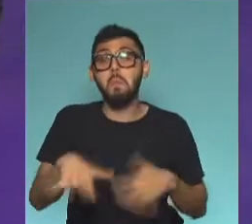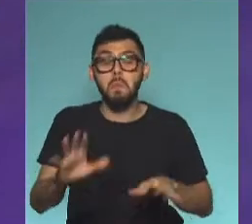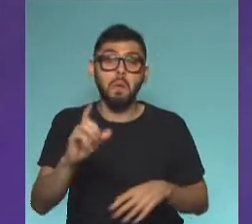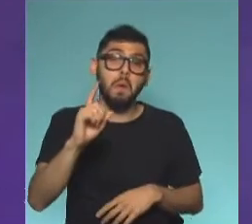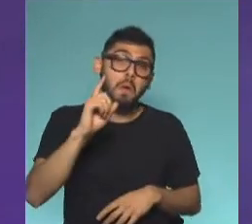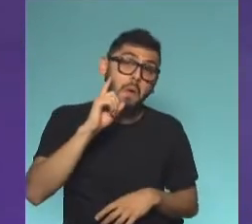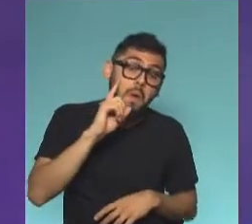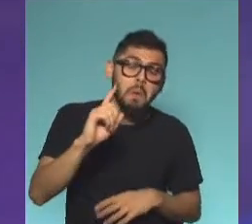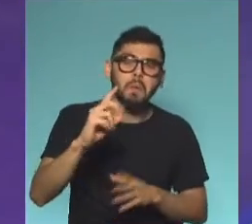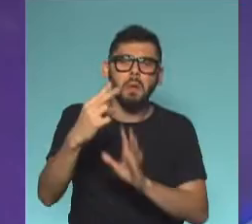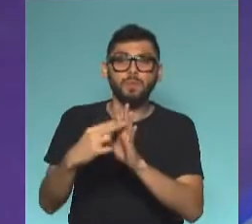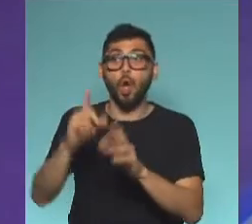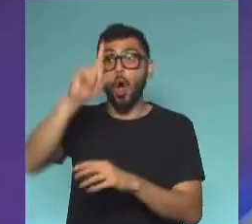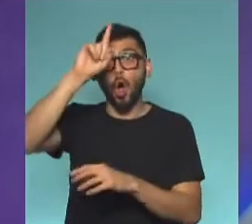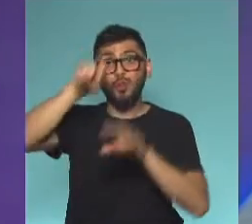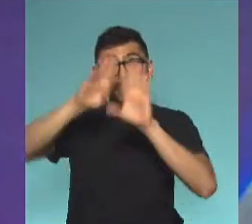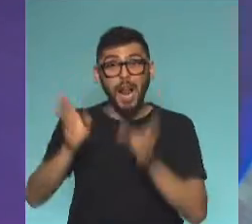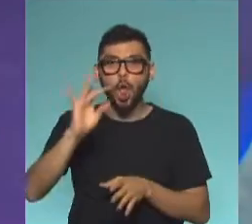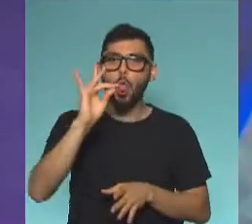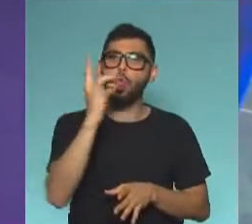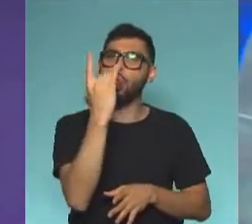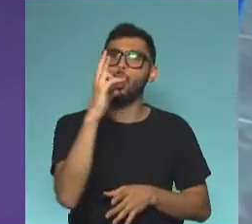en el Hospital Durán los propios empleados,